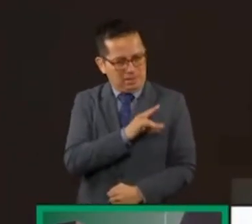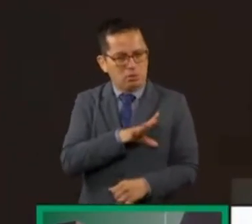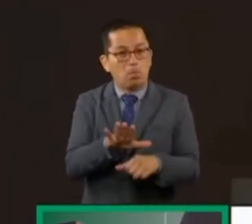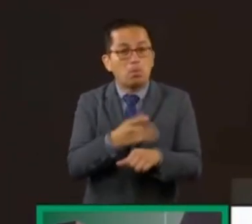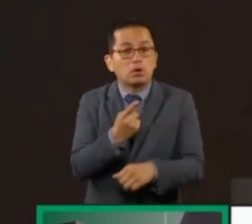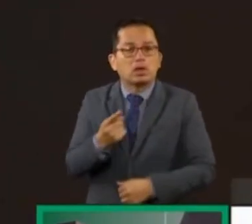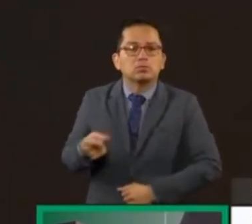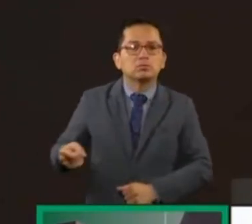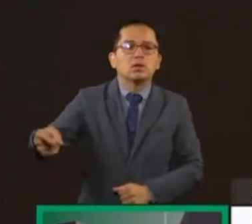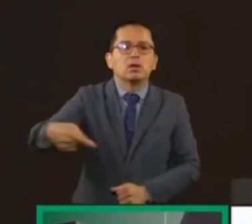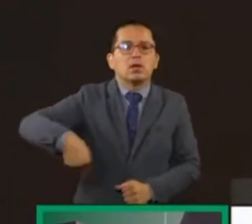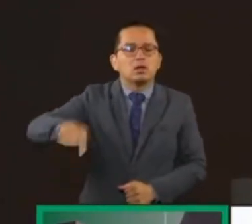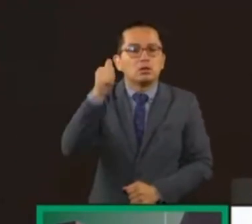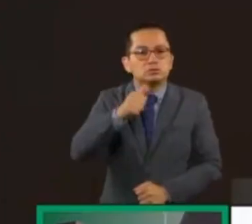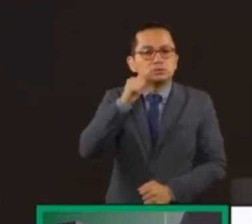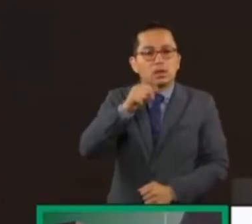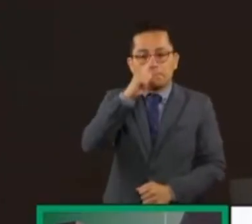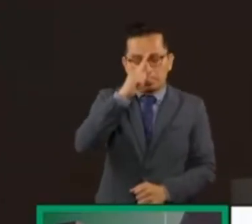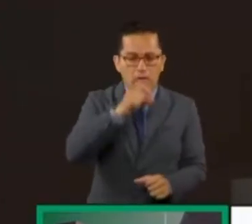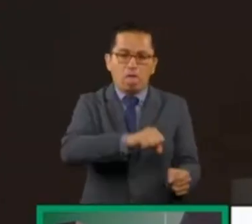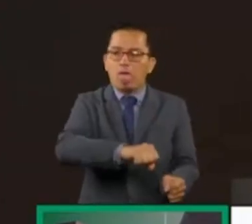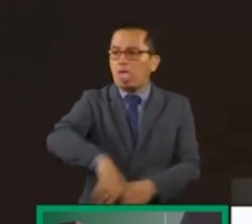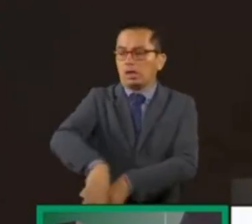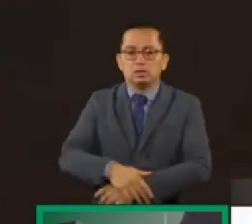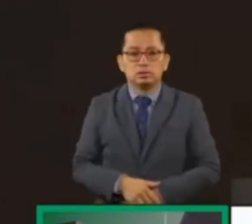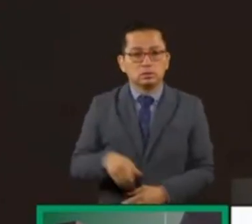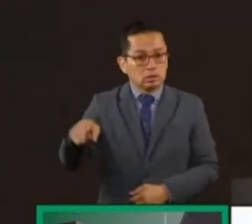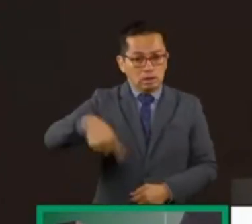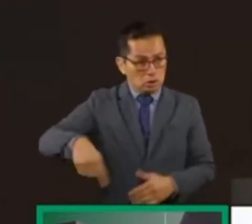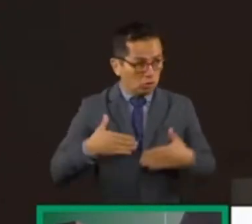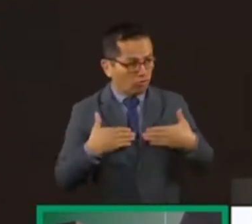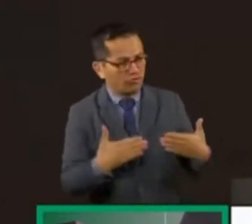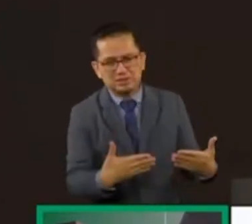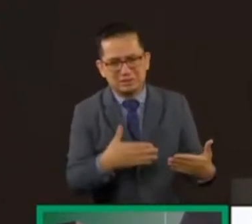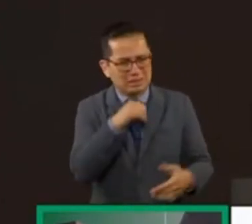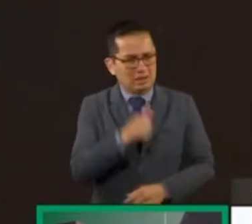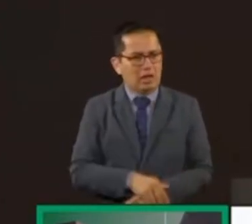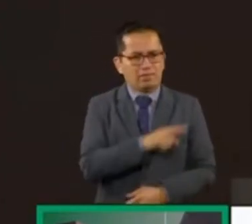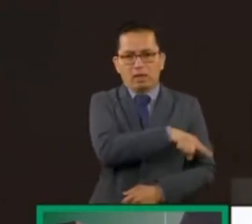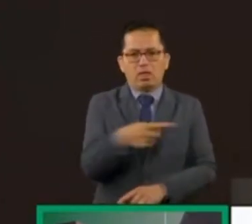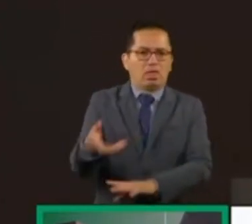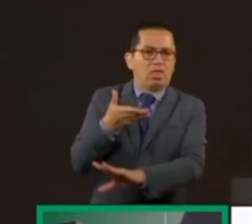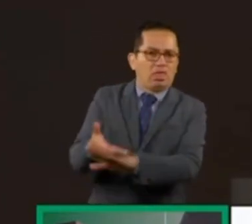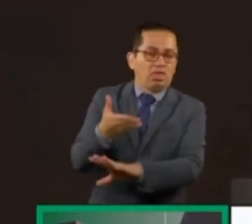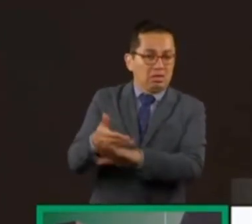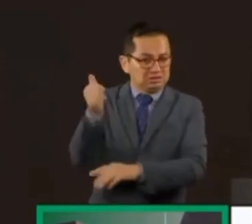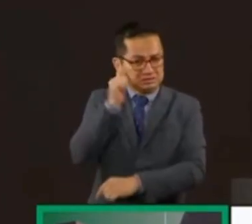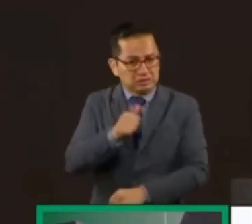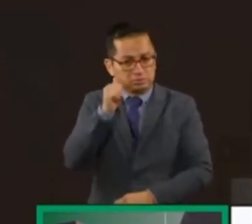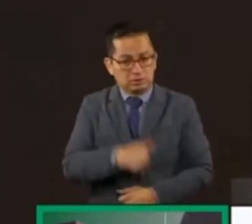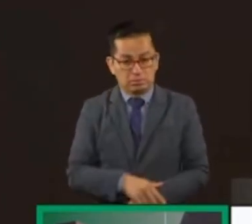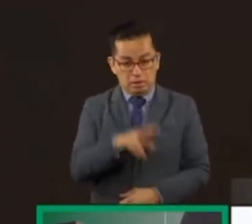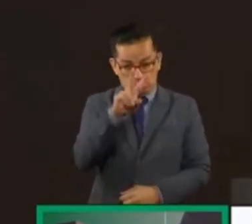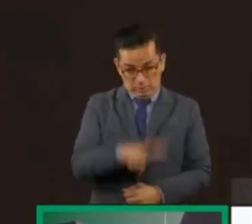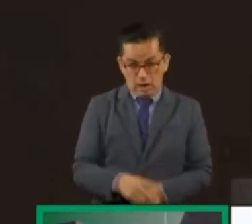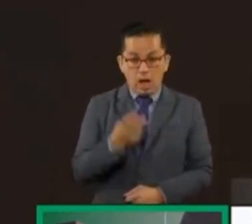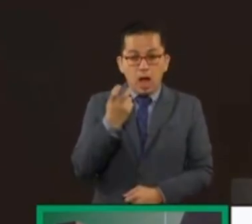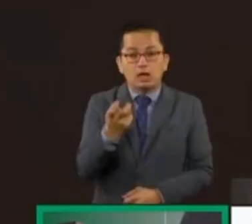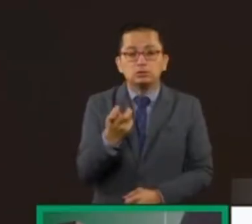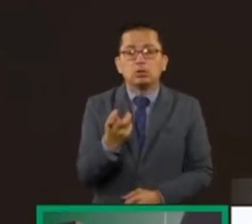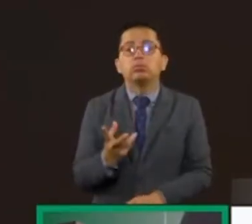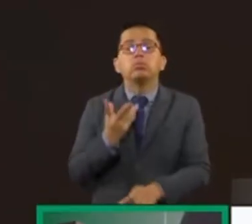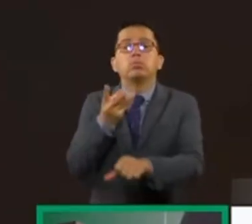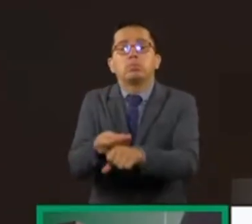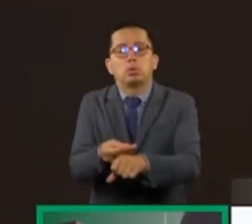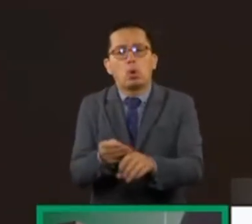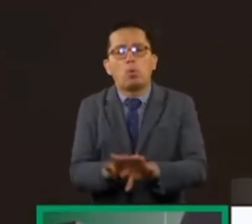en el abandono, pero también el abuso, la desconfianza y la humillación. Y eso, señores y señoras, no se cura con más presencia armada,